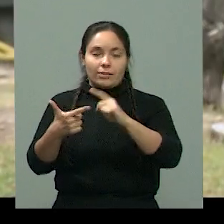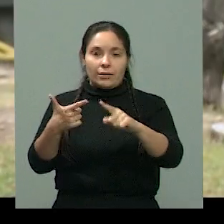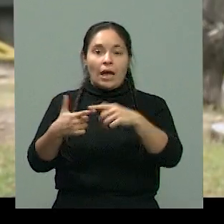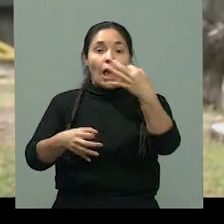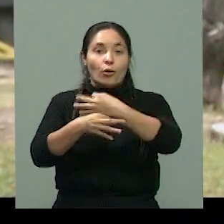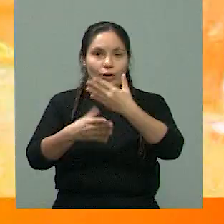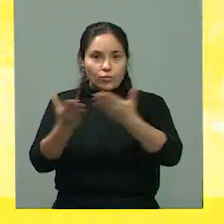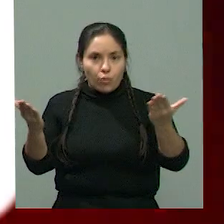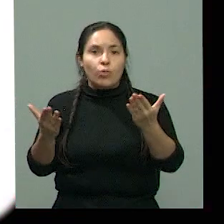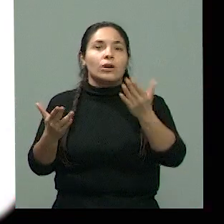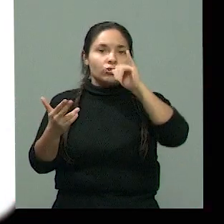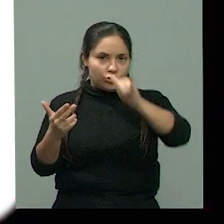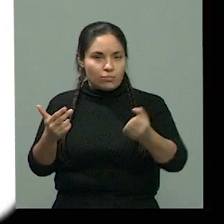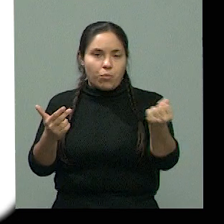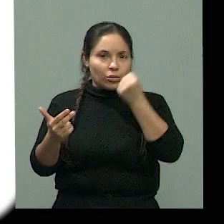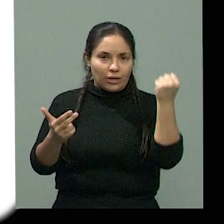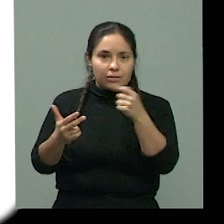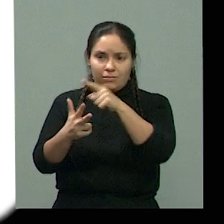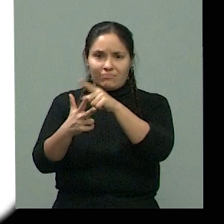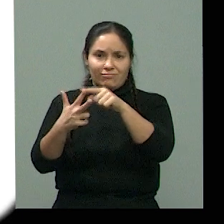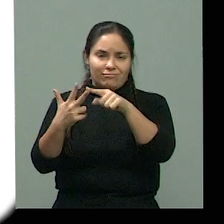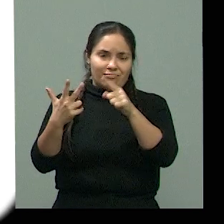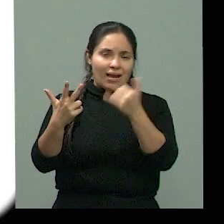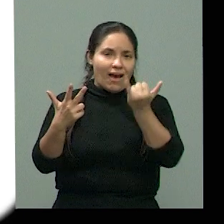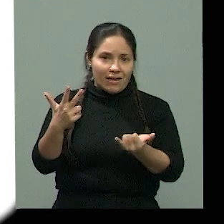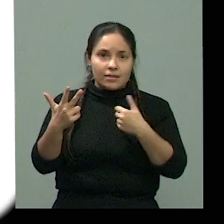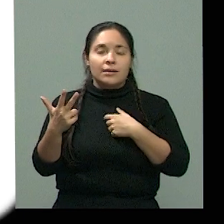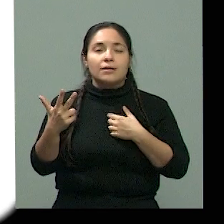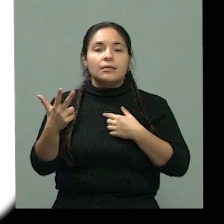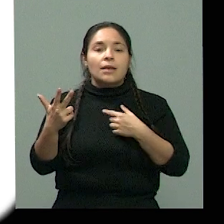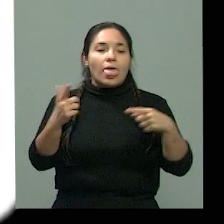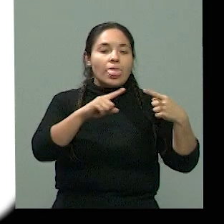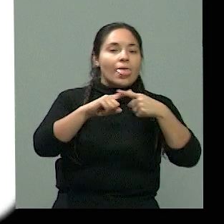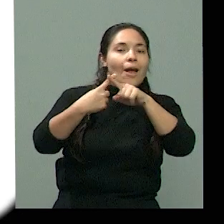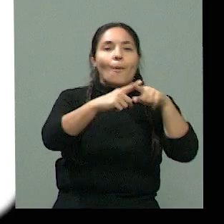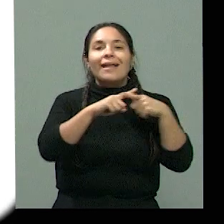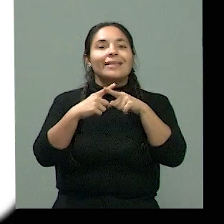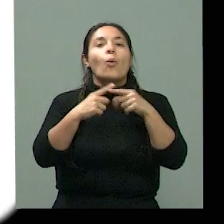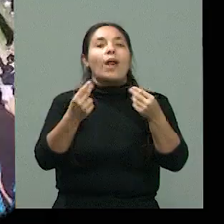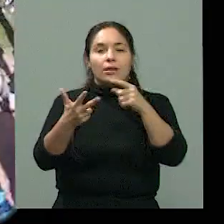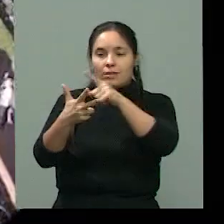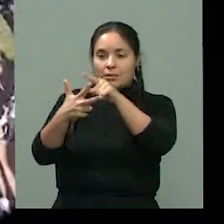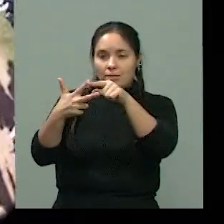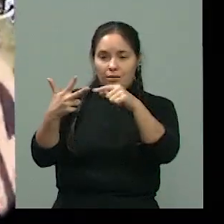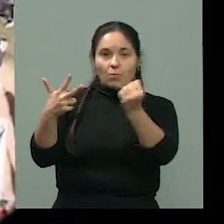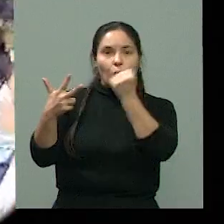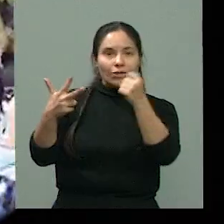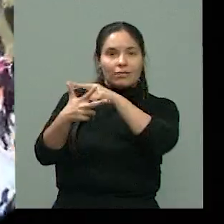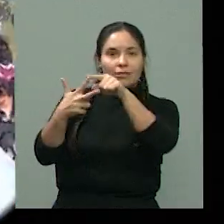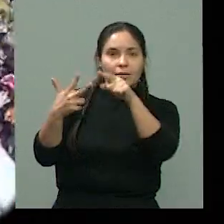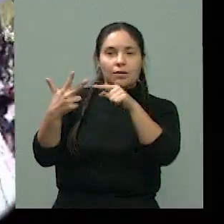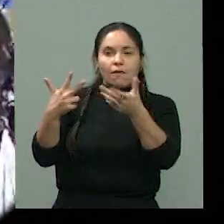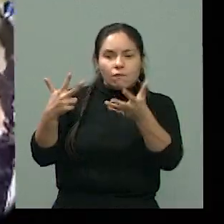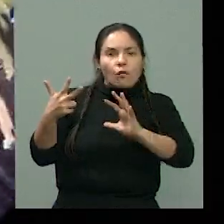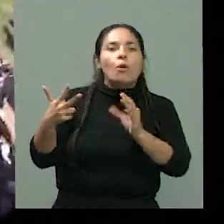educación pública es una bandera. Lo que pasa es que cómo es esa educación pública, cómo es la relación que vamos a